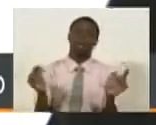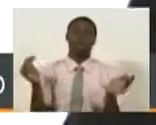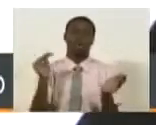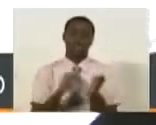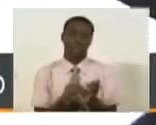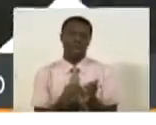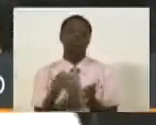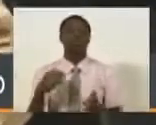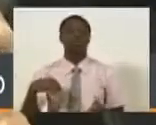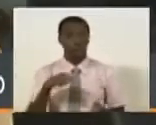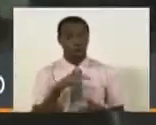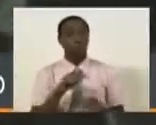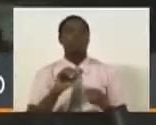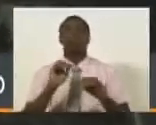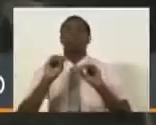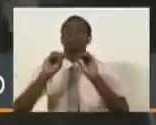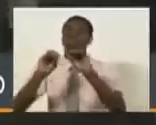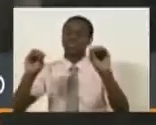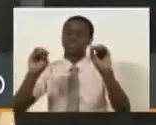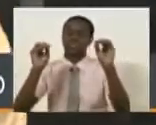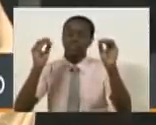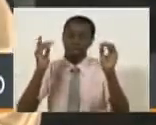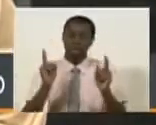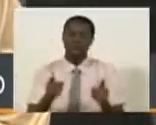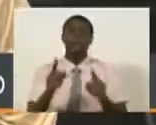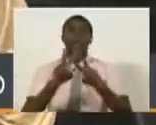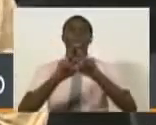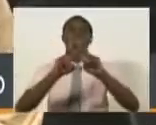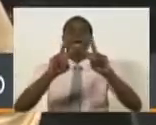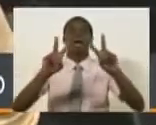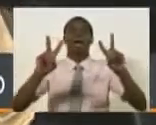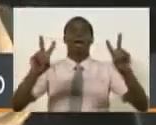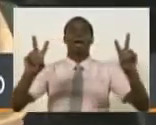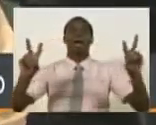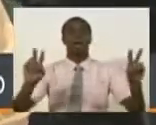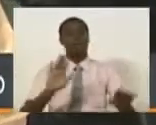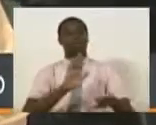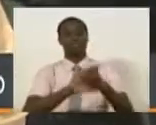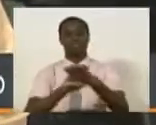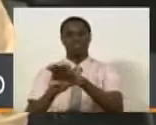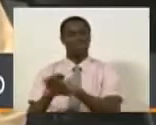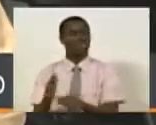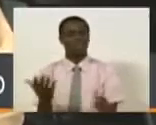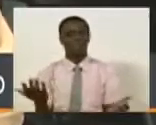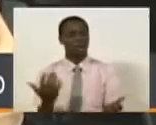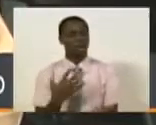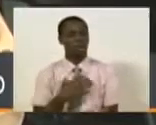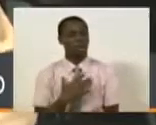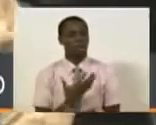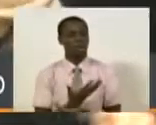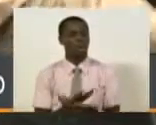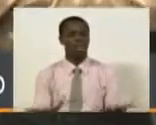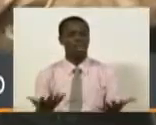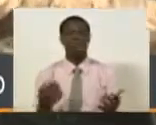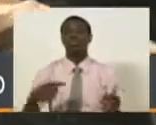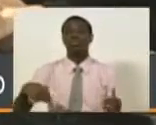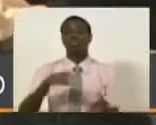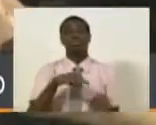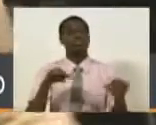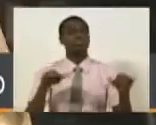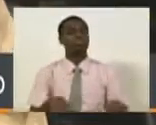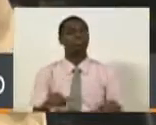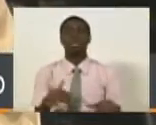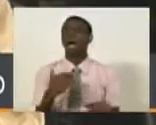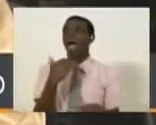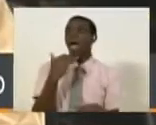nosotros hacemos un llamado a la paz, un llamado a la paz. No es posible que estemos poniendo en